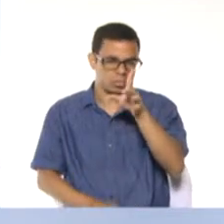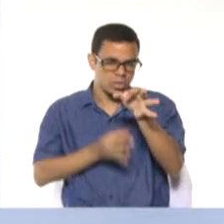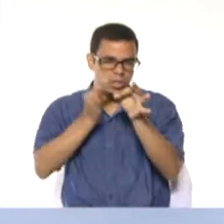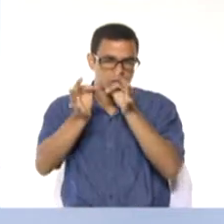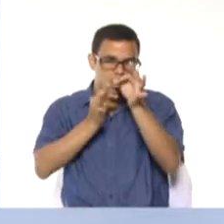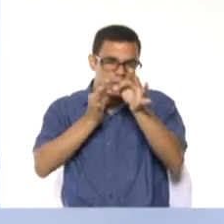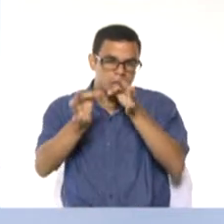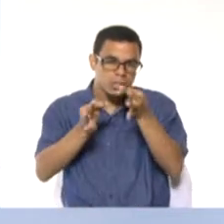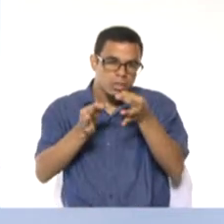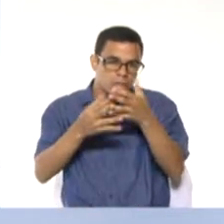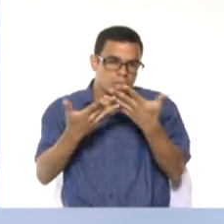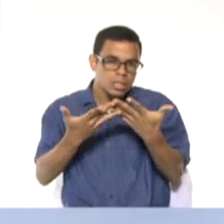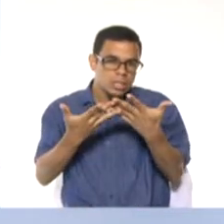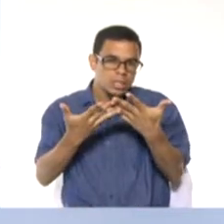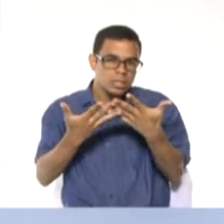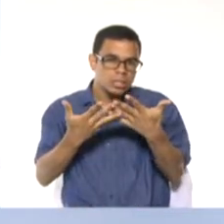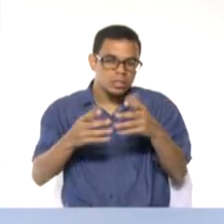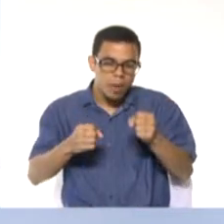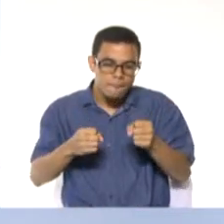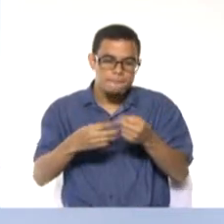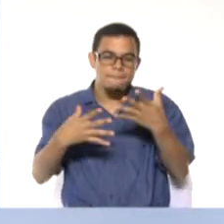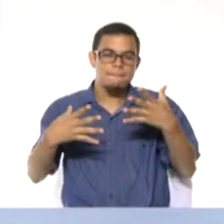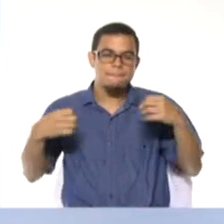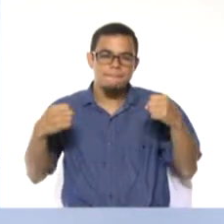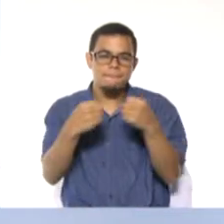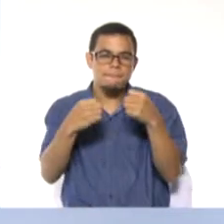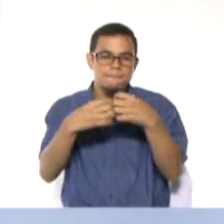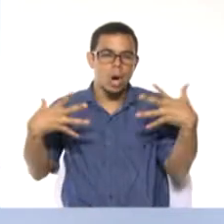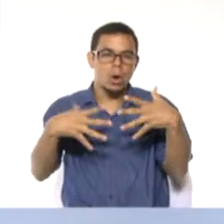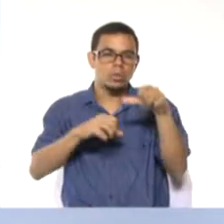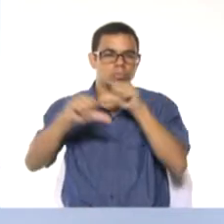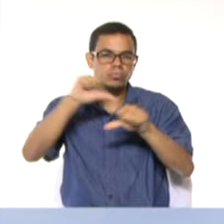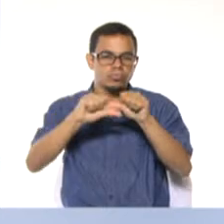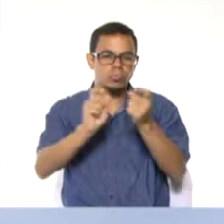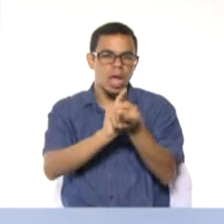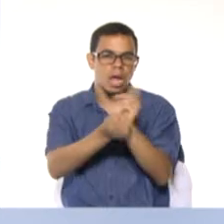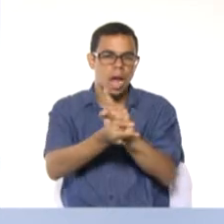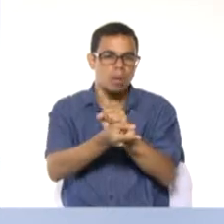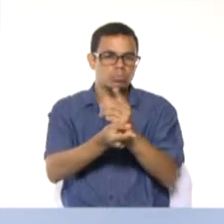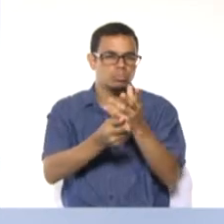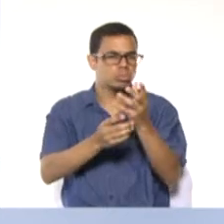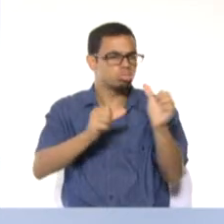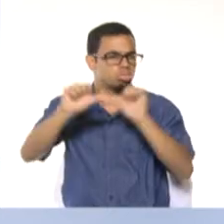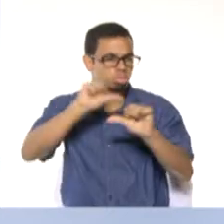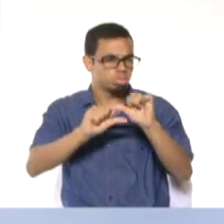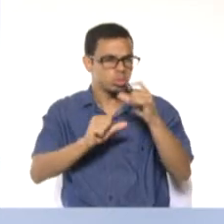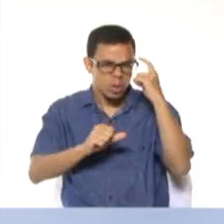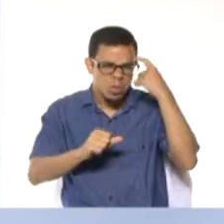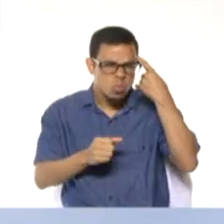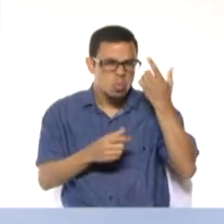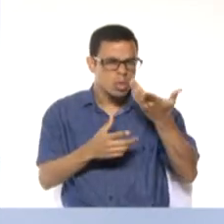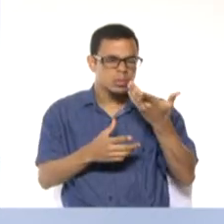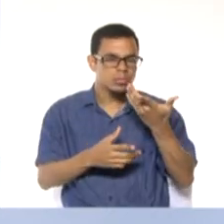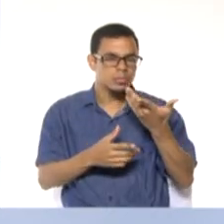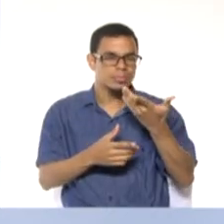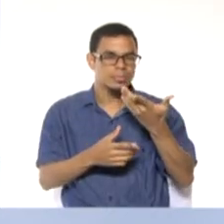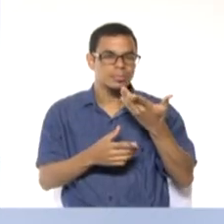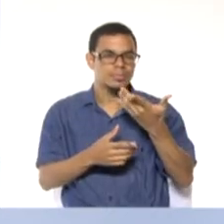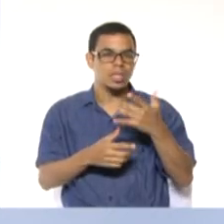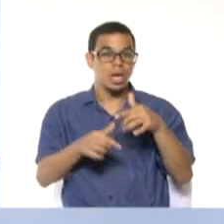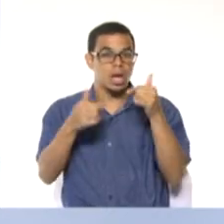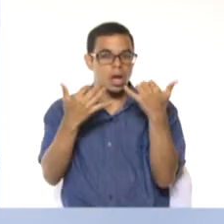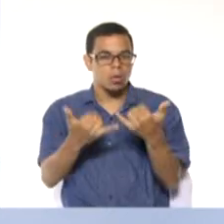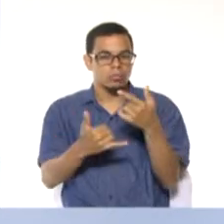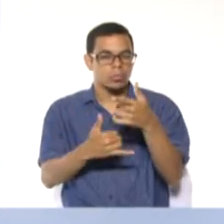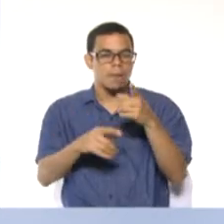¿Qué es una reacción química? Una reacción química es un cambio químico, que más adelante vamos a ver con detalles y con muchos